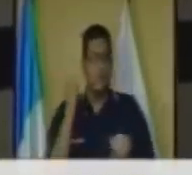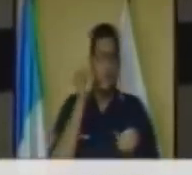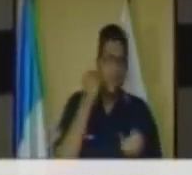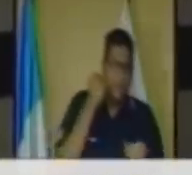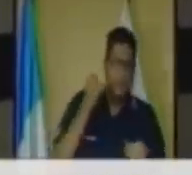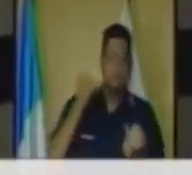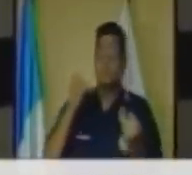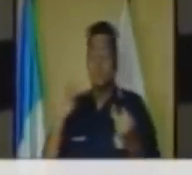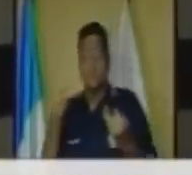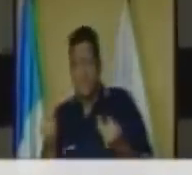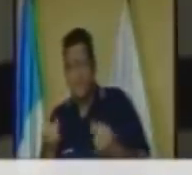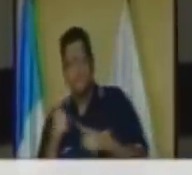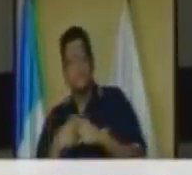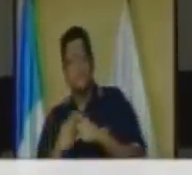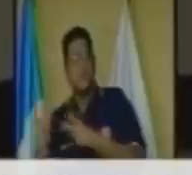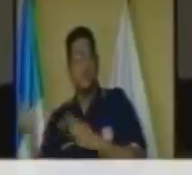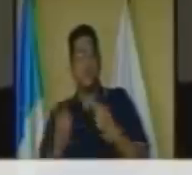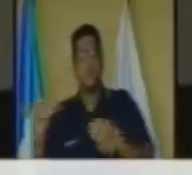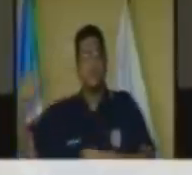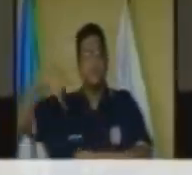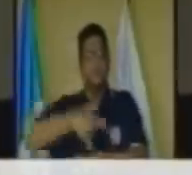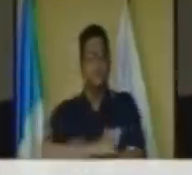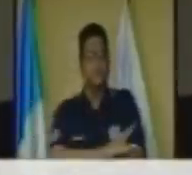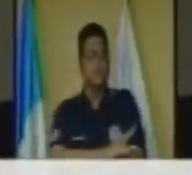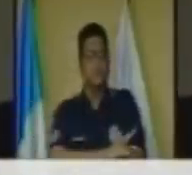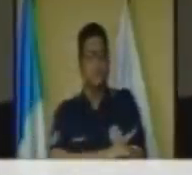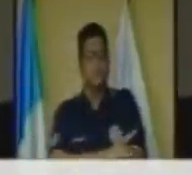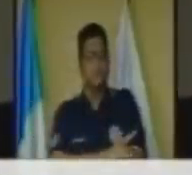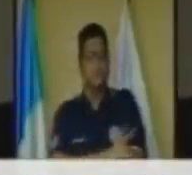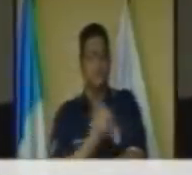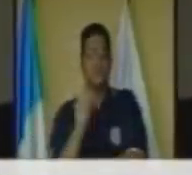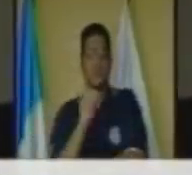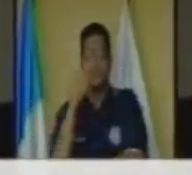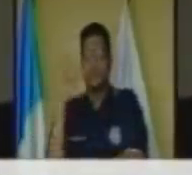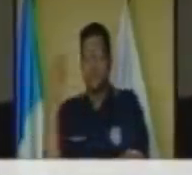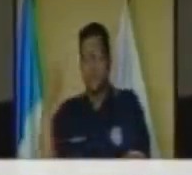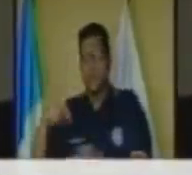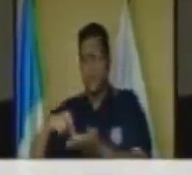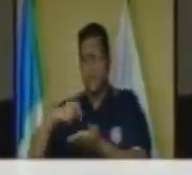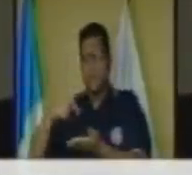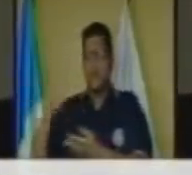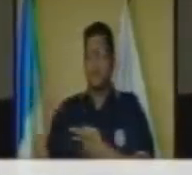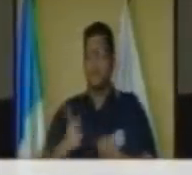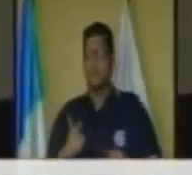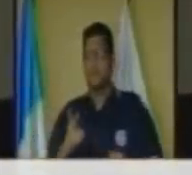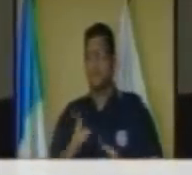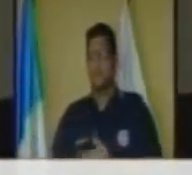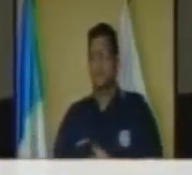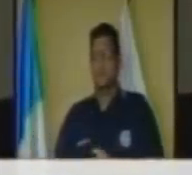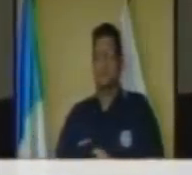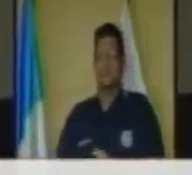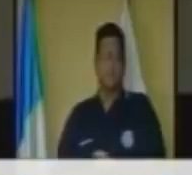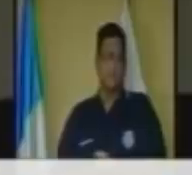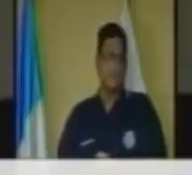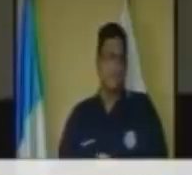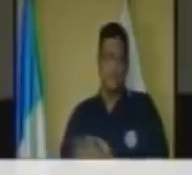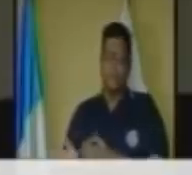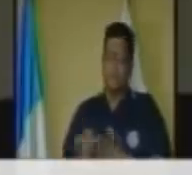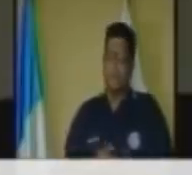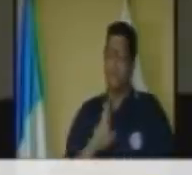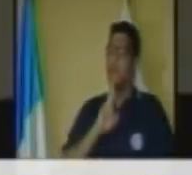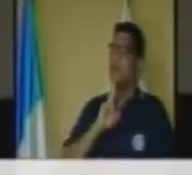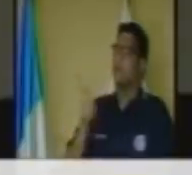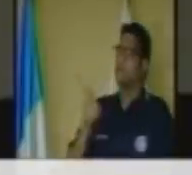Entonces, ¿cuándo exactamente vino y de qué países provenía? Claro, como decía bien el